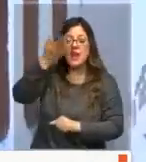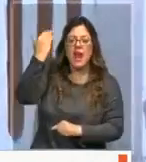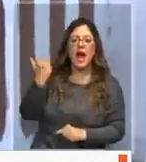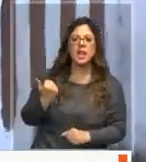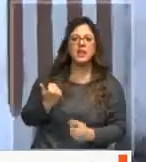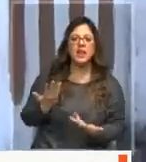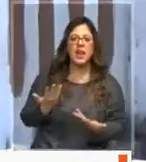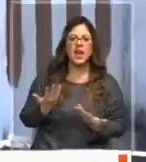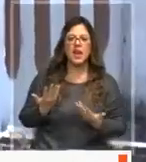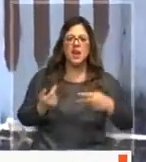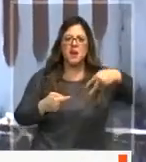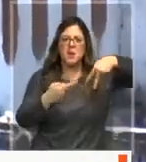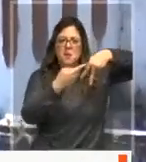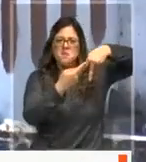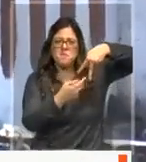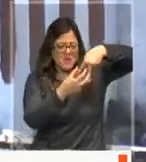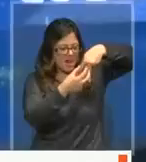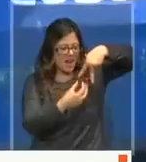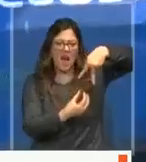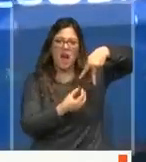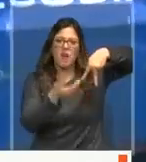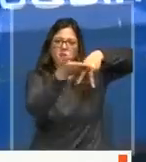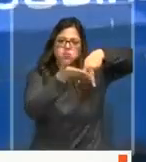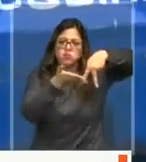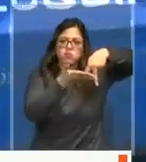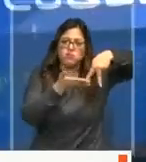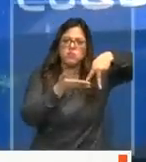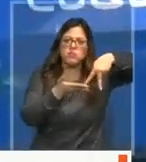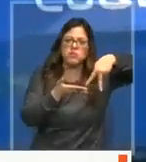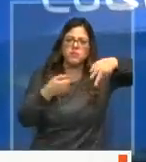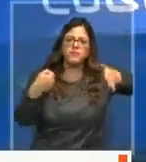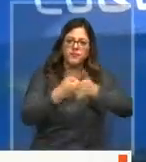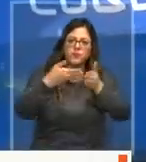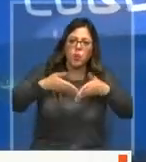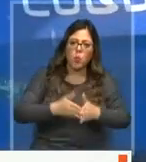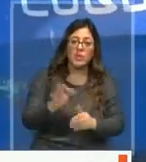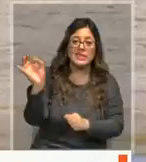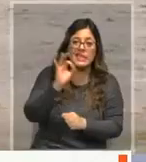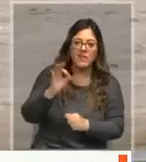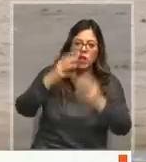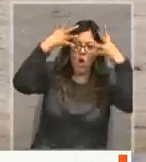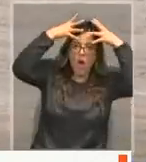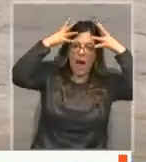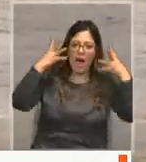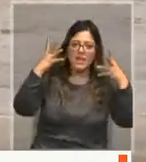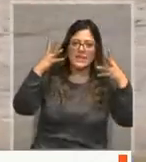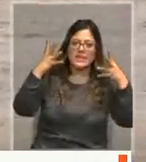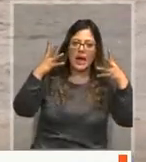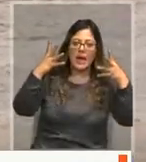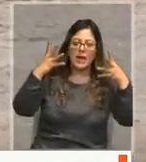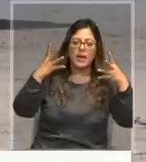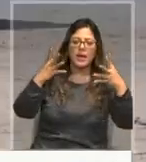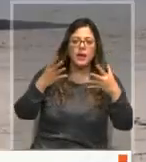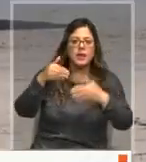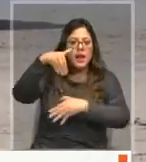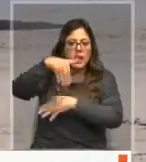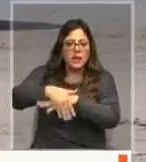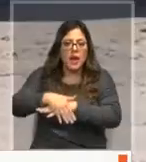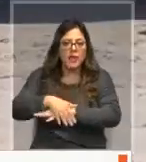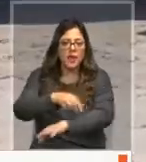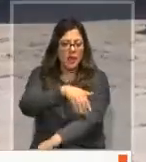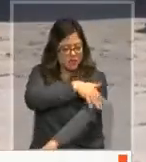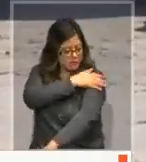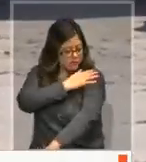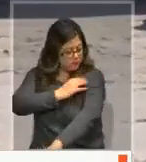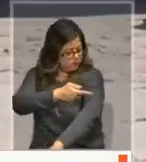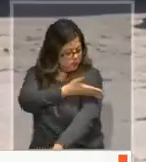una pierna en el sector del puerto. El día sábado fue encontrada una cabeza y durante la tarde de ese día un antebrazo que aportó